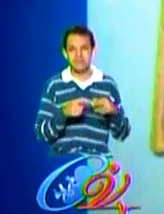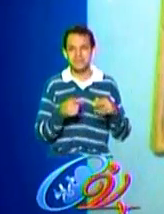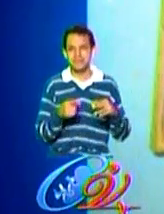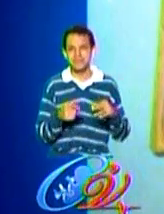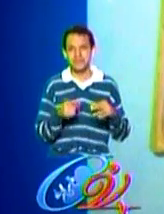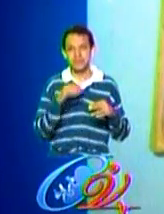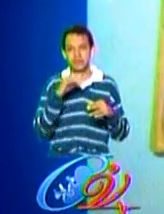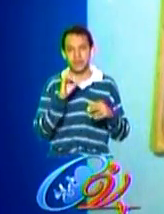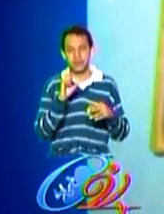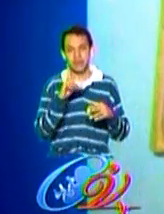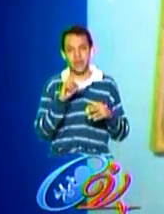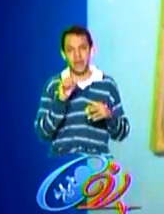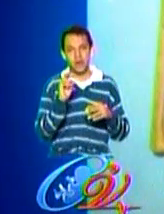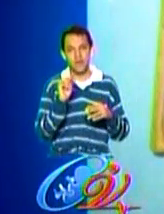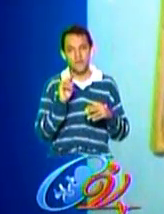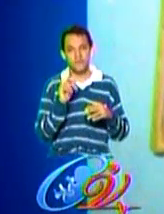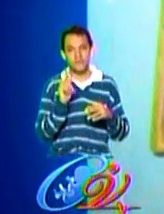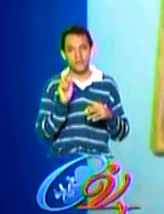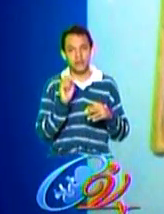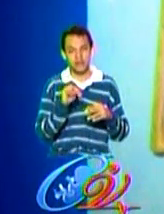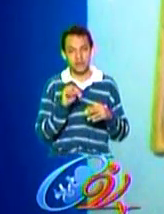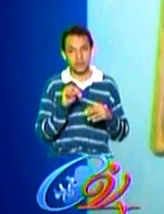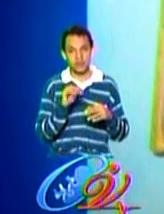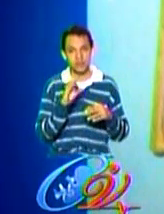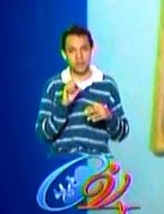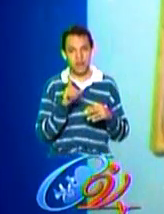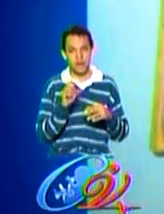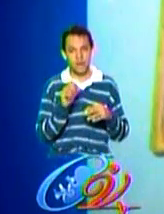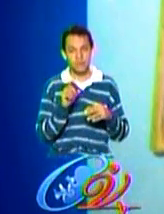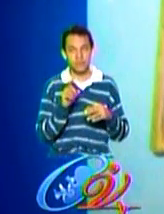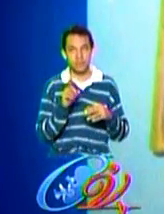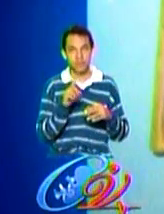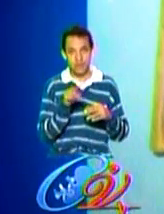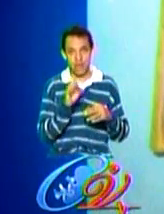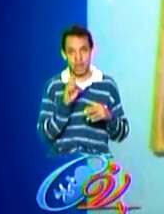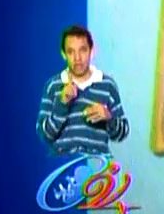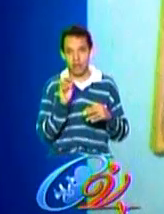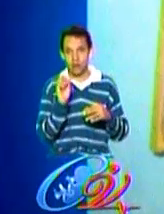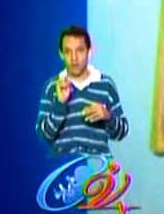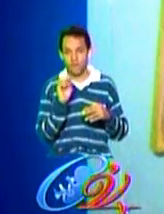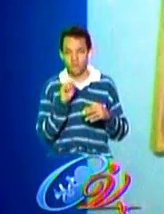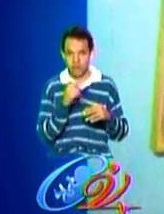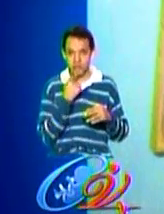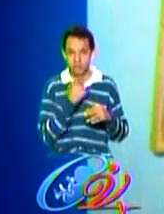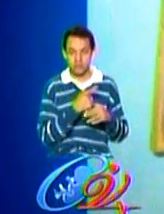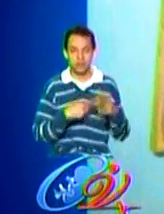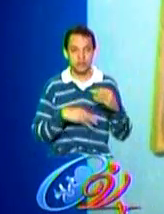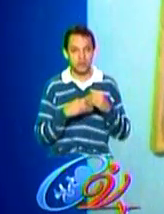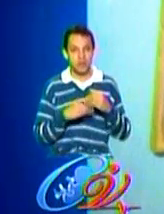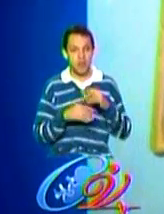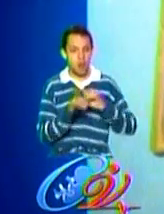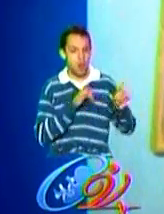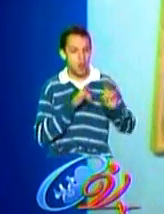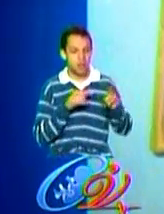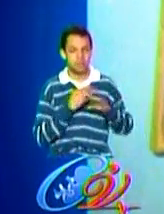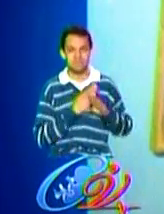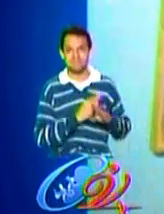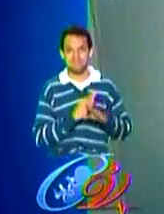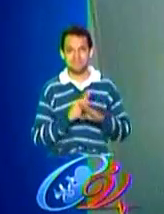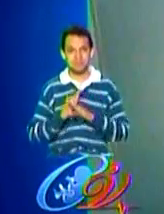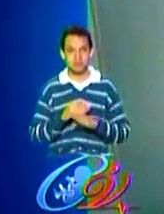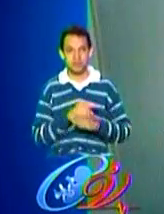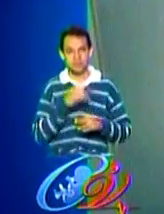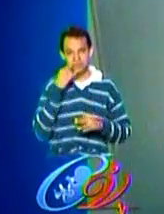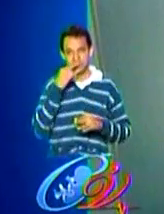es el único tipo de material como que se parece al plástico que no es tan tóxico. Esto es para, pues, producir más